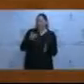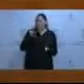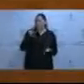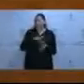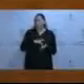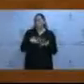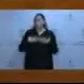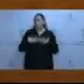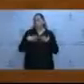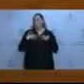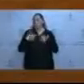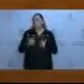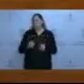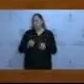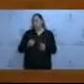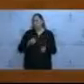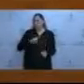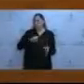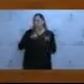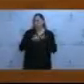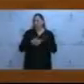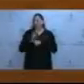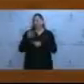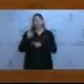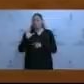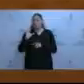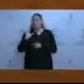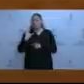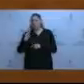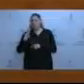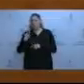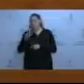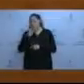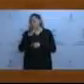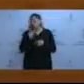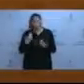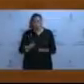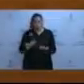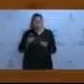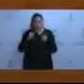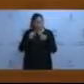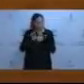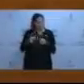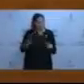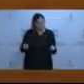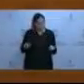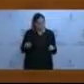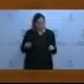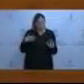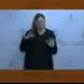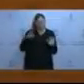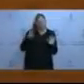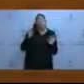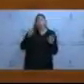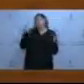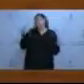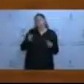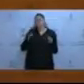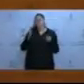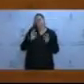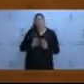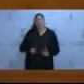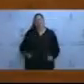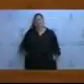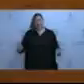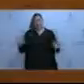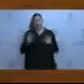sanidad del InSalud al SESPA, hemos empeorado. O si lo prefiere, para no tergiversar, no hemos mejorado nada. ¿Qué modelo